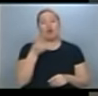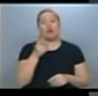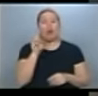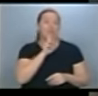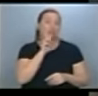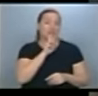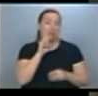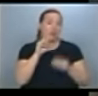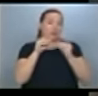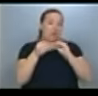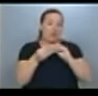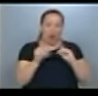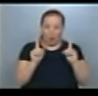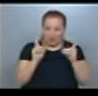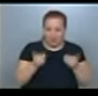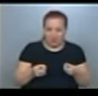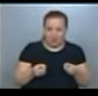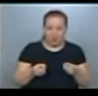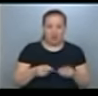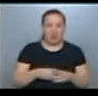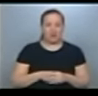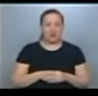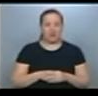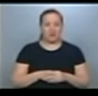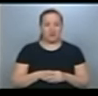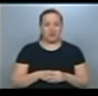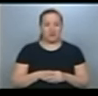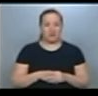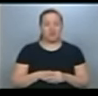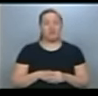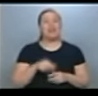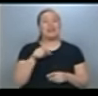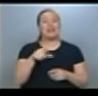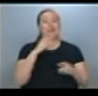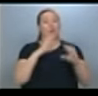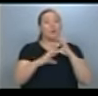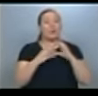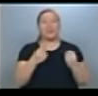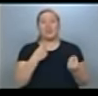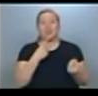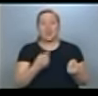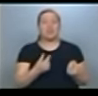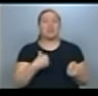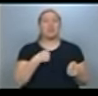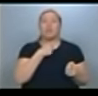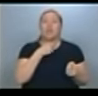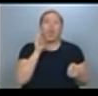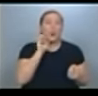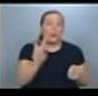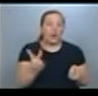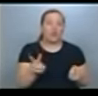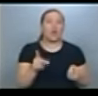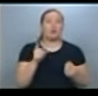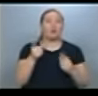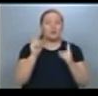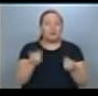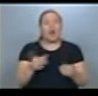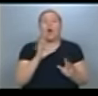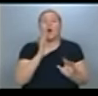con él. Ah, no es la misma que no están haciendo sí, nada. Sí, la misma. Y estos chats que dicen, muero por verte, dice él, vos también, pero bancame